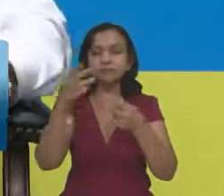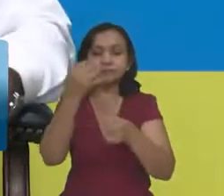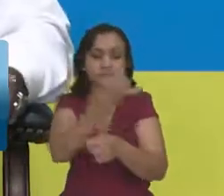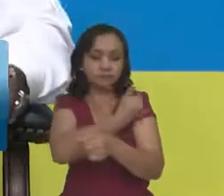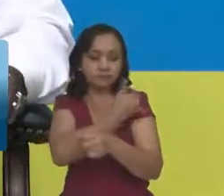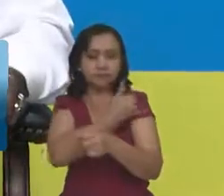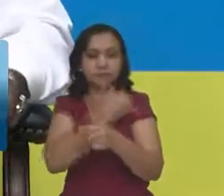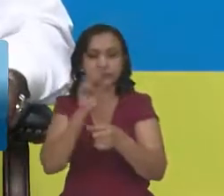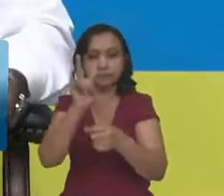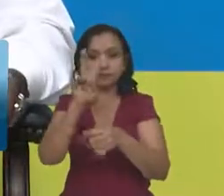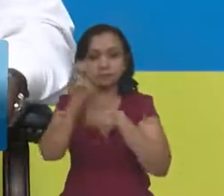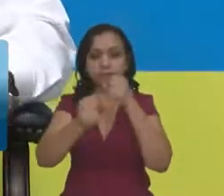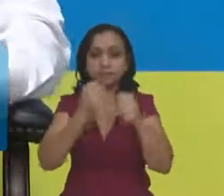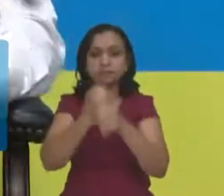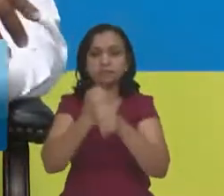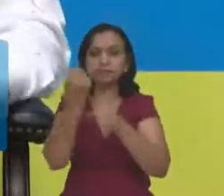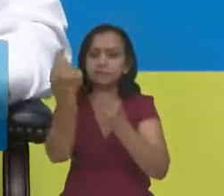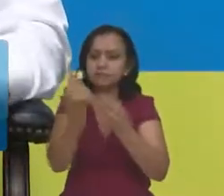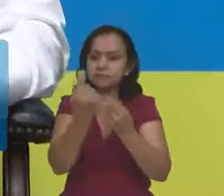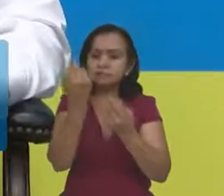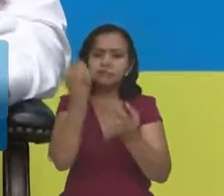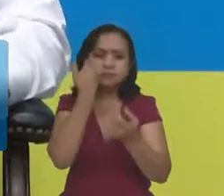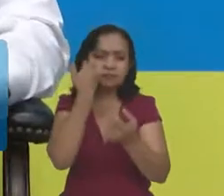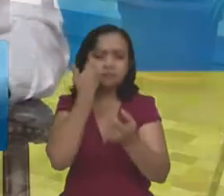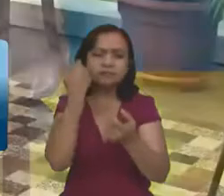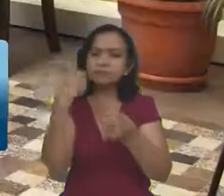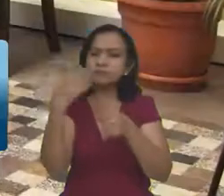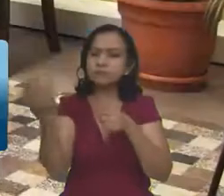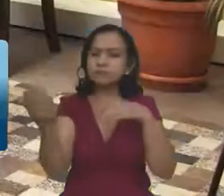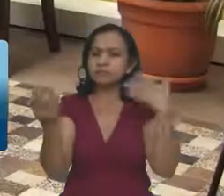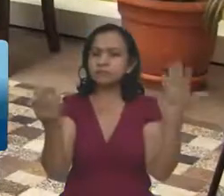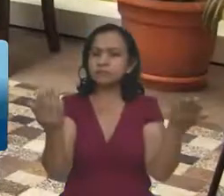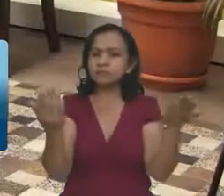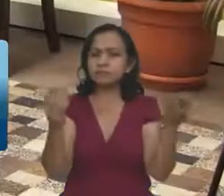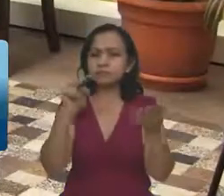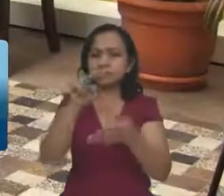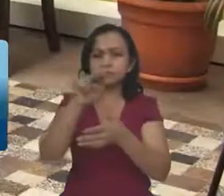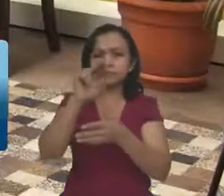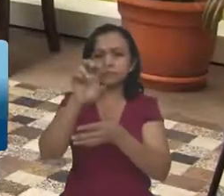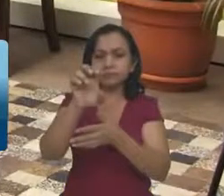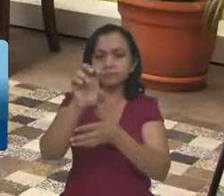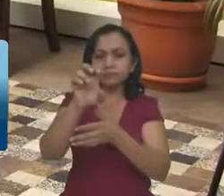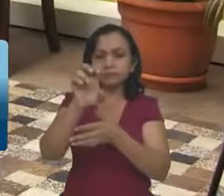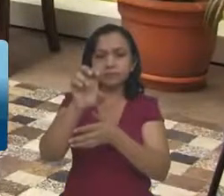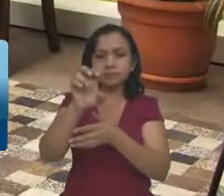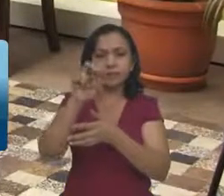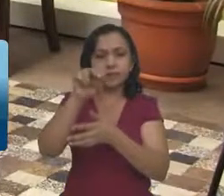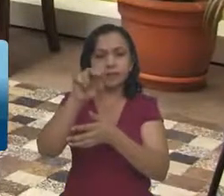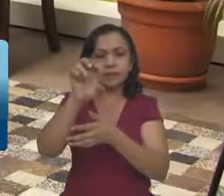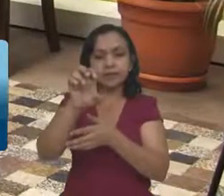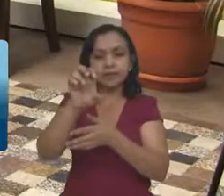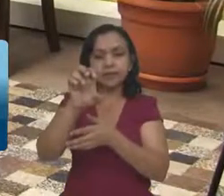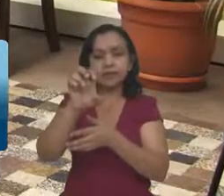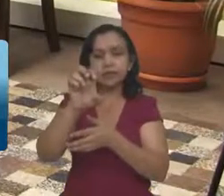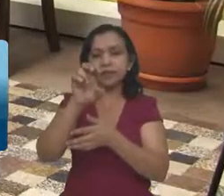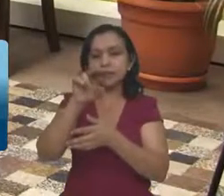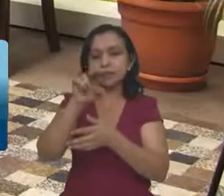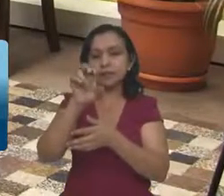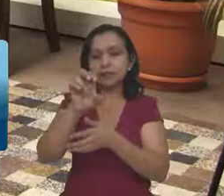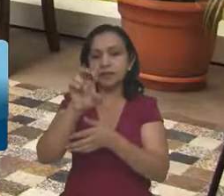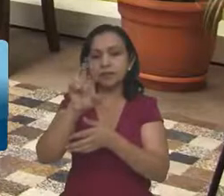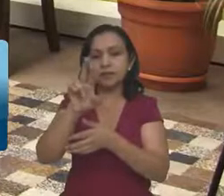hospital, que se ha presentado con mayor frecuencia aquí en el hospital, hablando de las neuropatías periféricas? Fíjate que un 20,